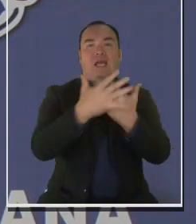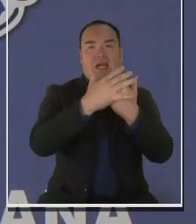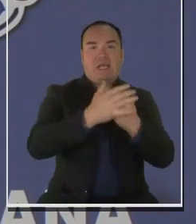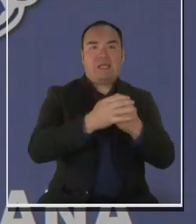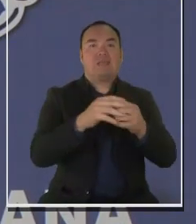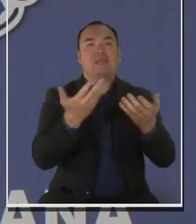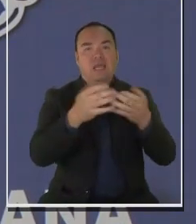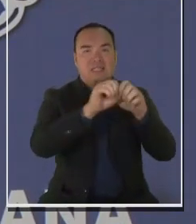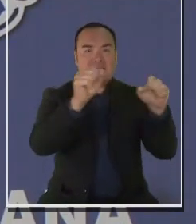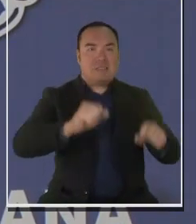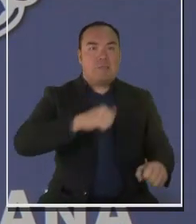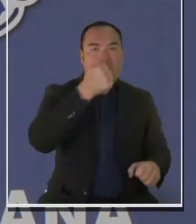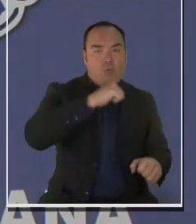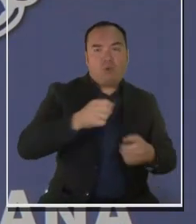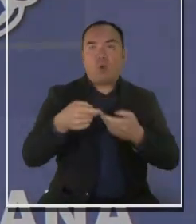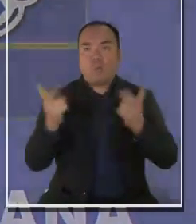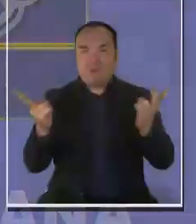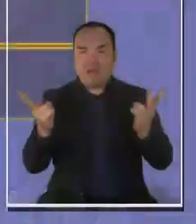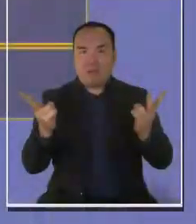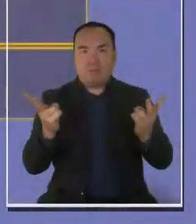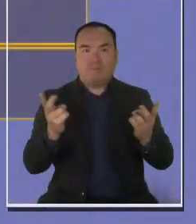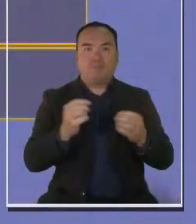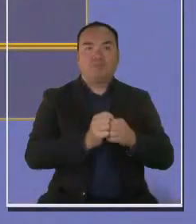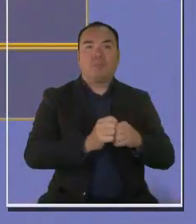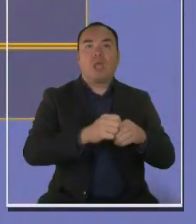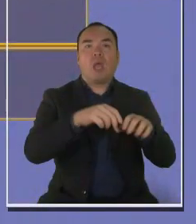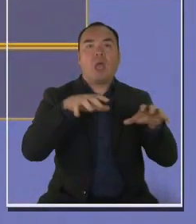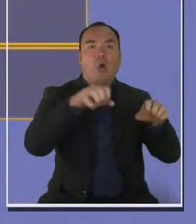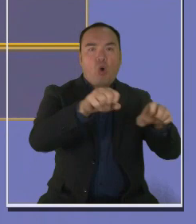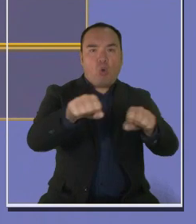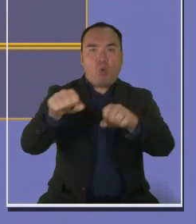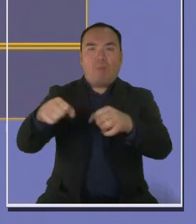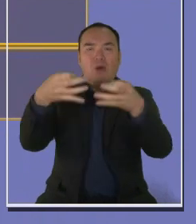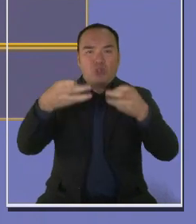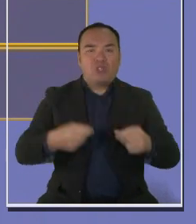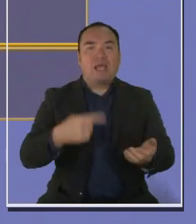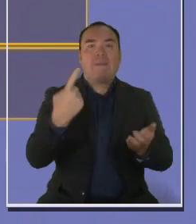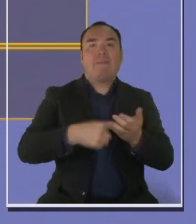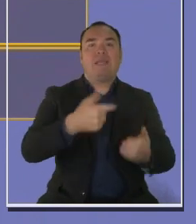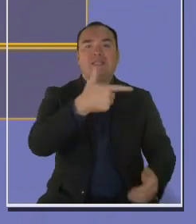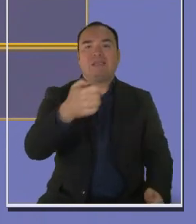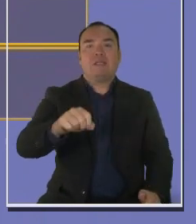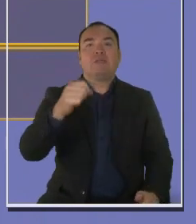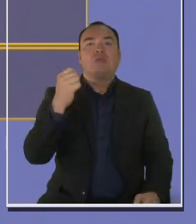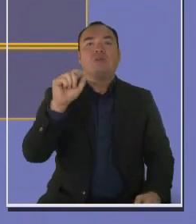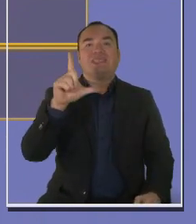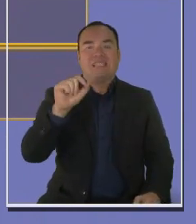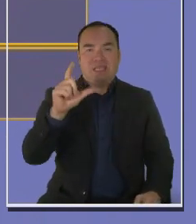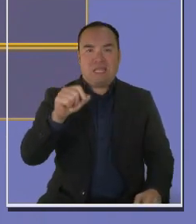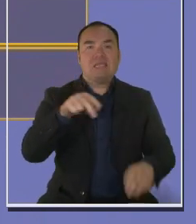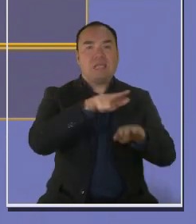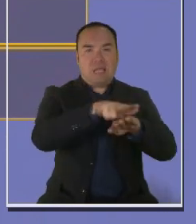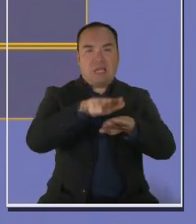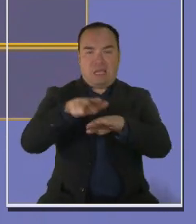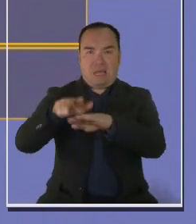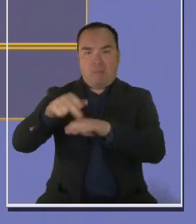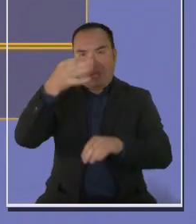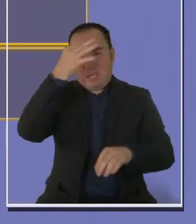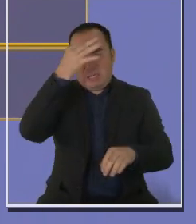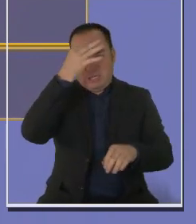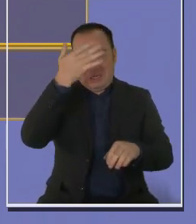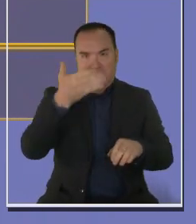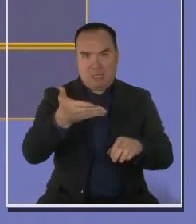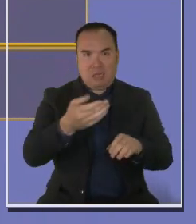público-privada. La ocupación total alcanza a 1.170 camas críticas pediátricas, correspondiente al